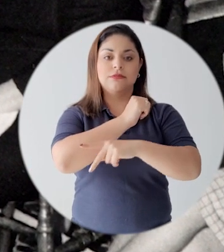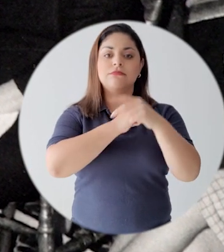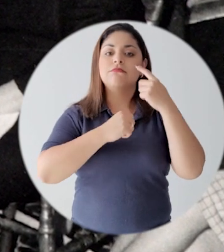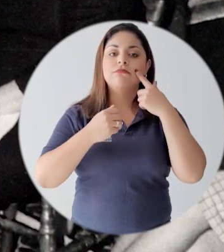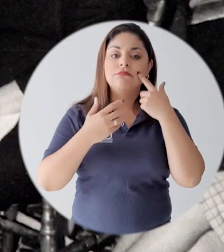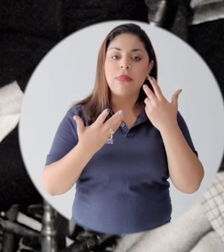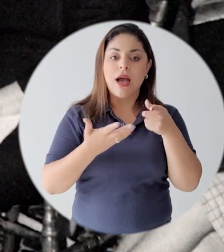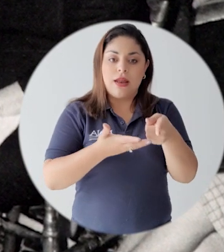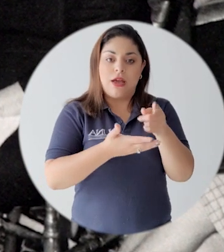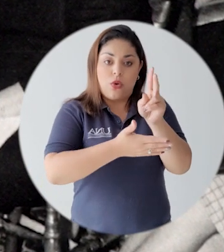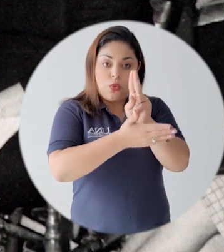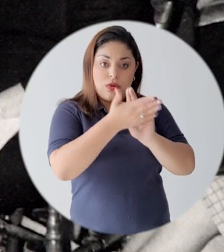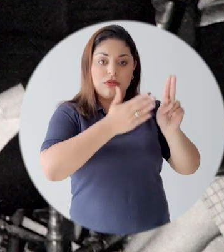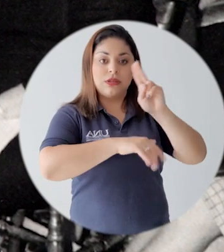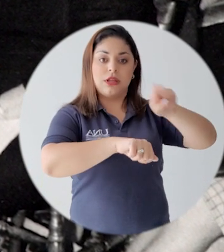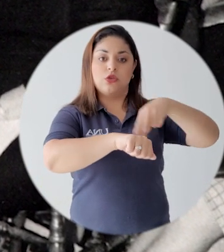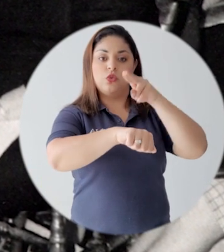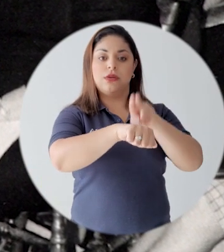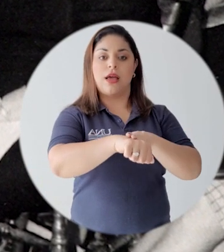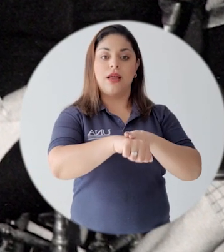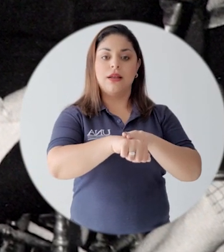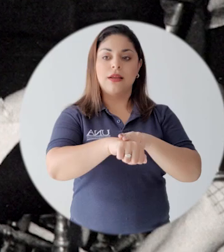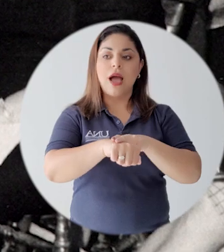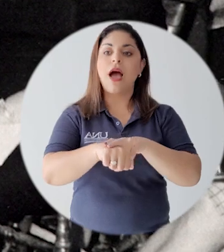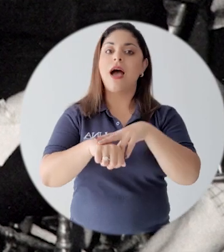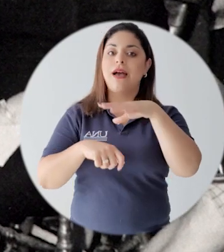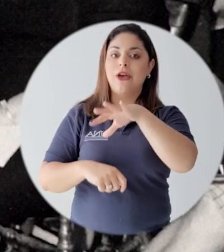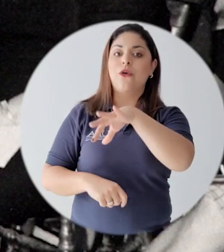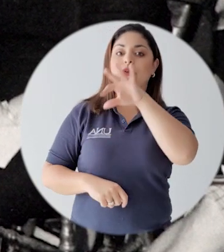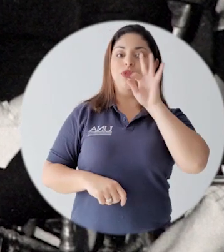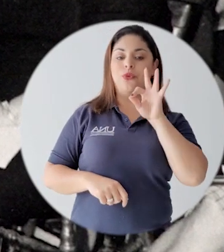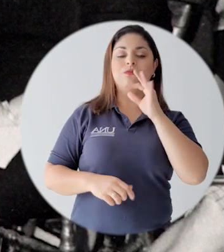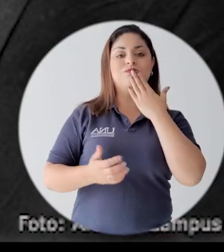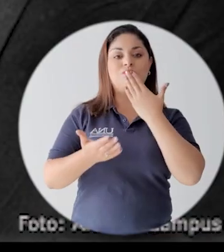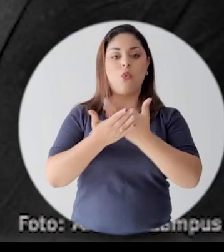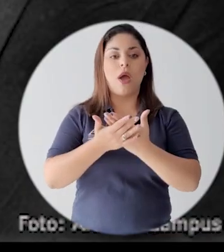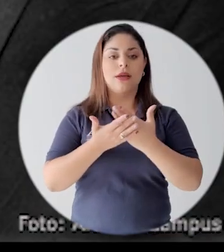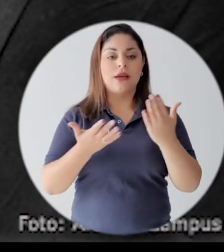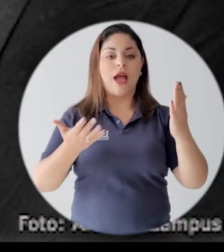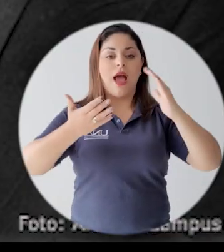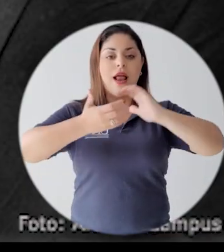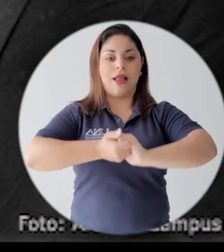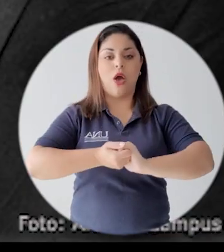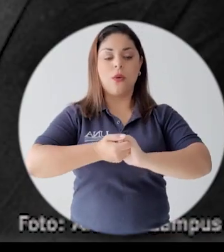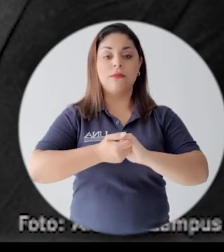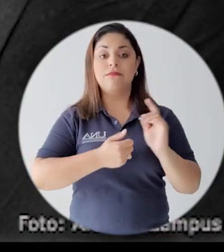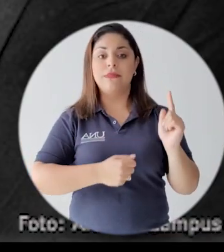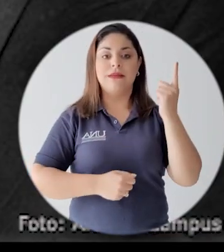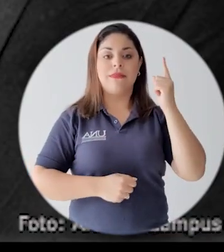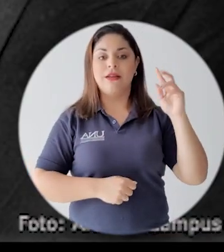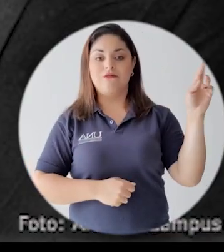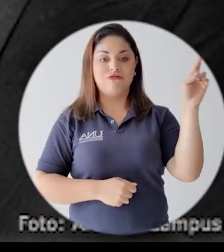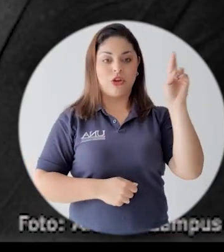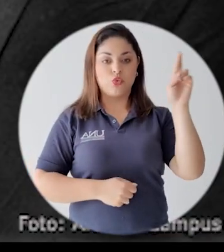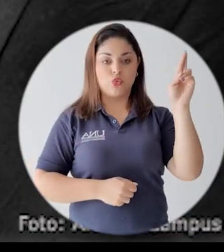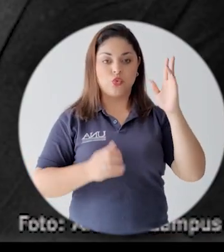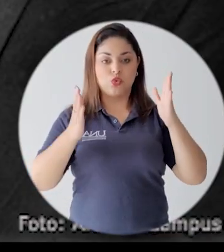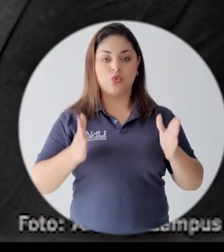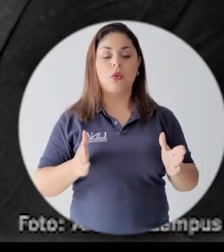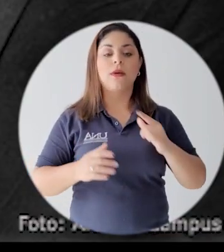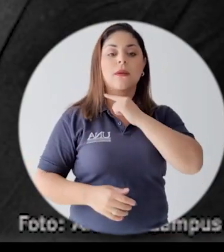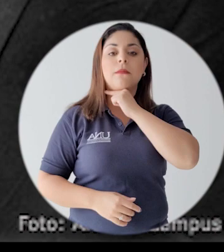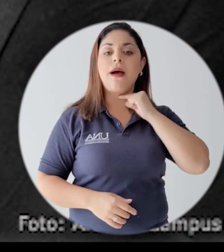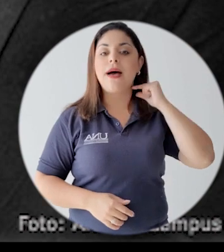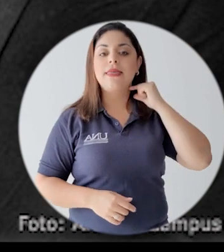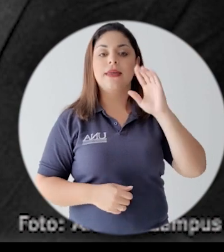naciones, y en la incipiente Universidad Nacional, ese concepto encontraba su mejor aliado en el primer rector, el padre